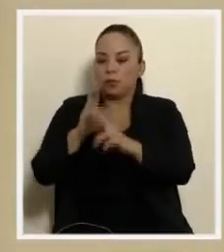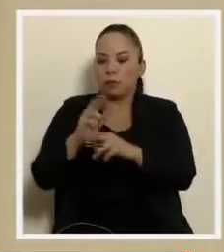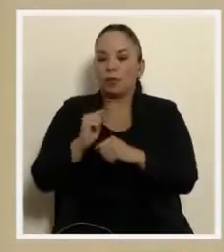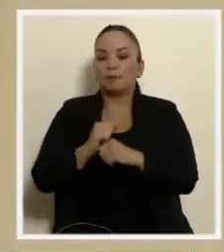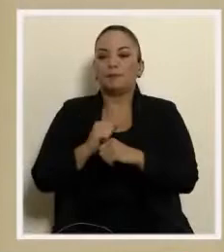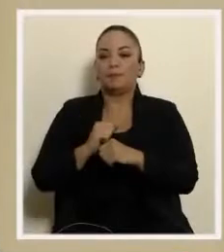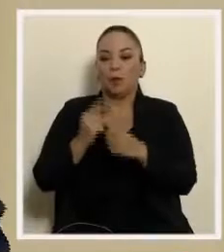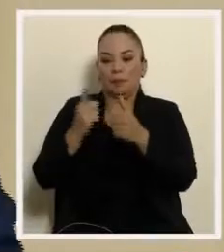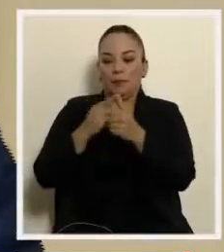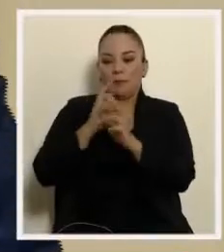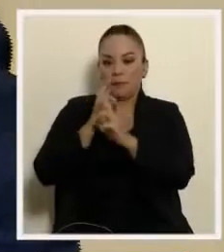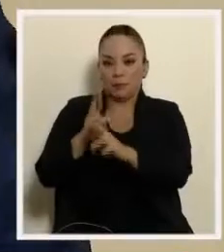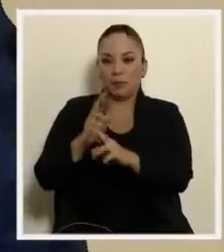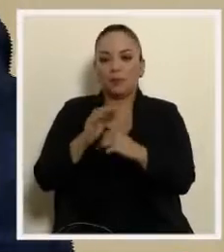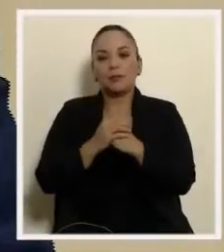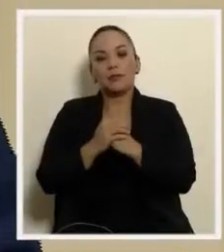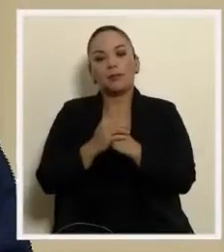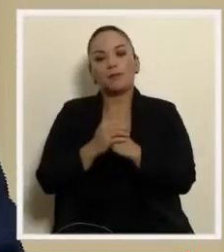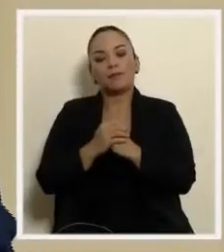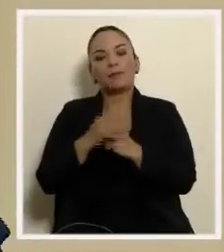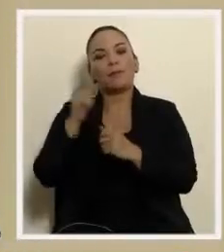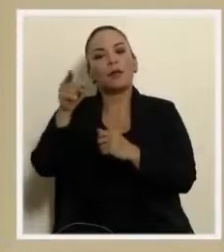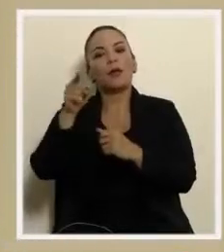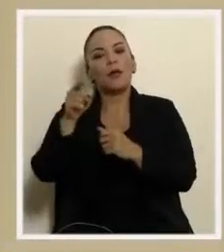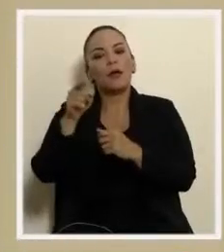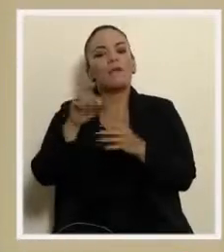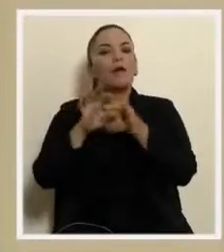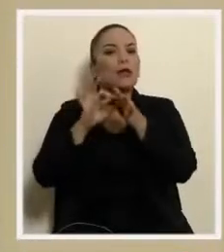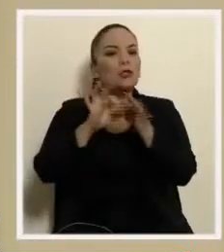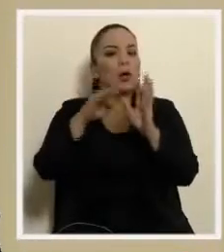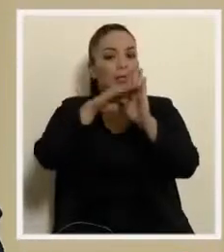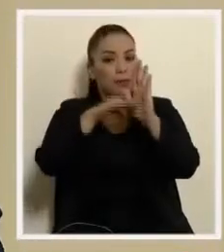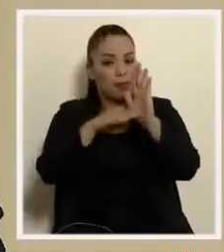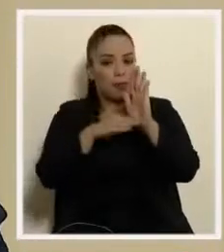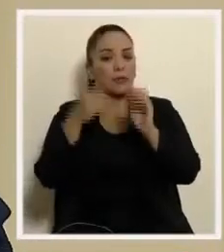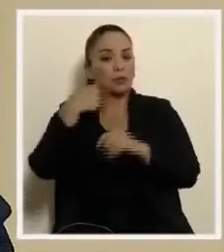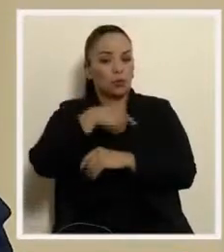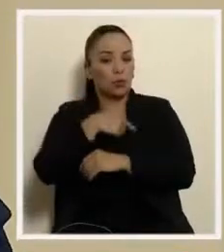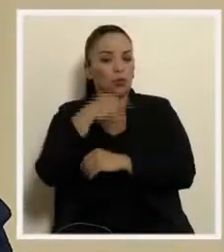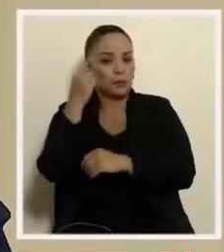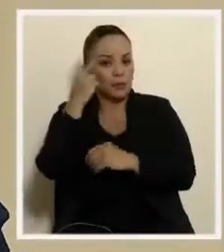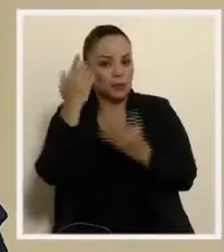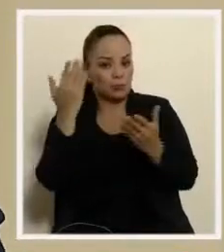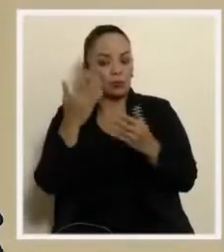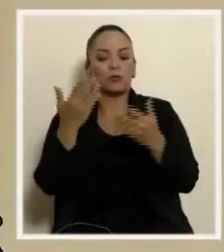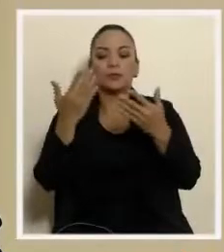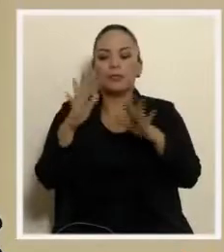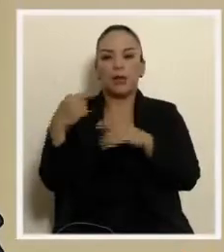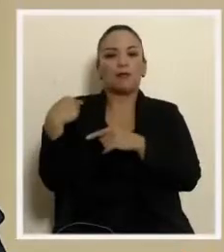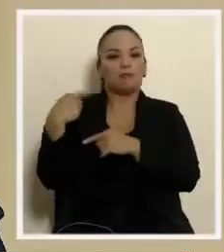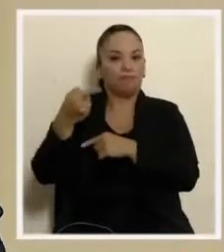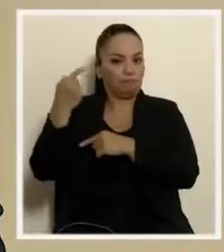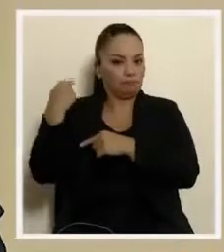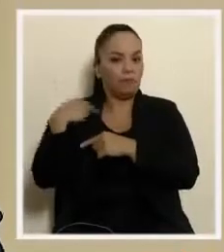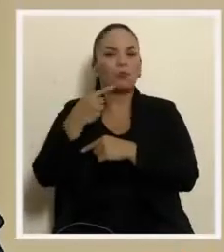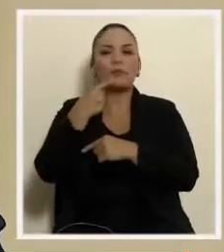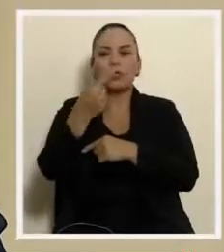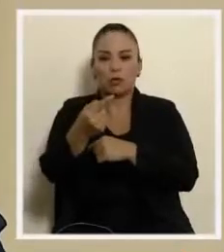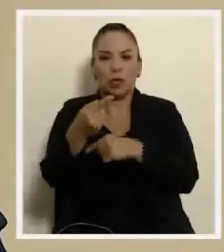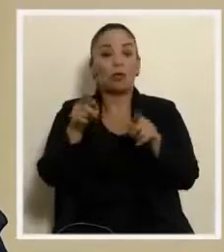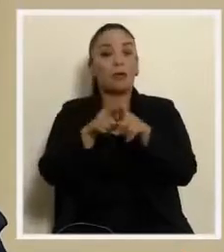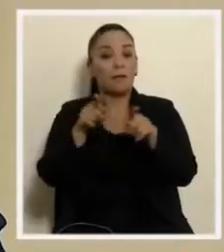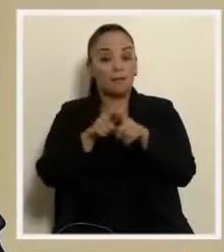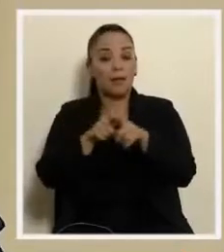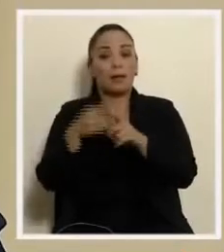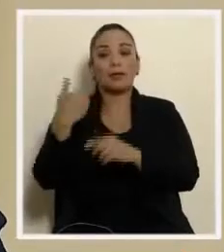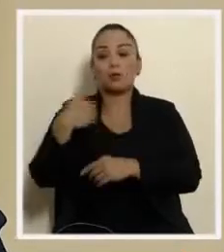relación con las medidas que se están considerando. Nosotros hemos mencionado en diferentes ocasiones, también lo ha mencionado el